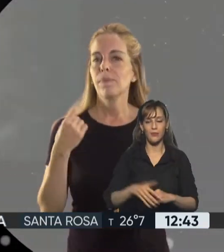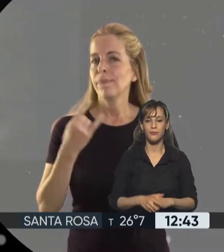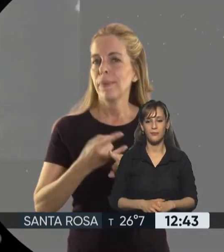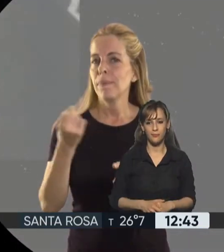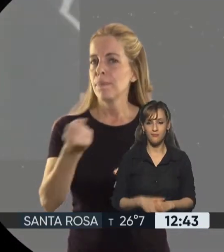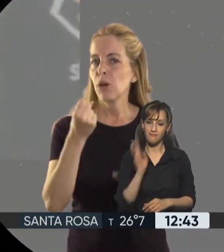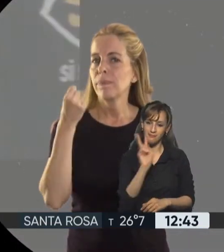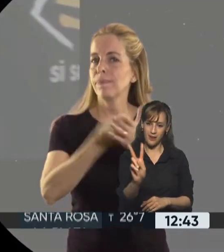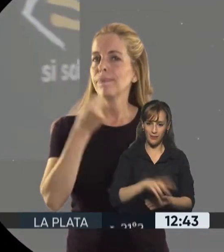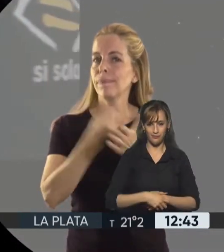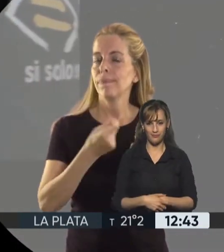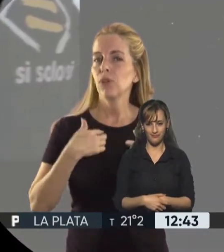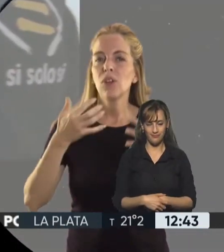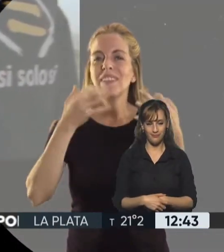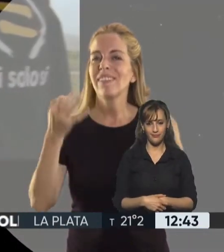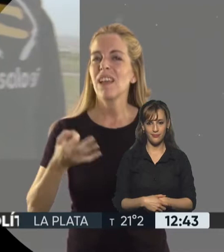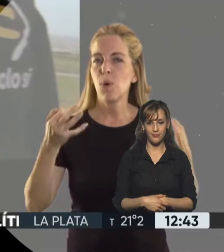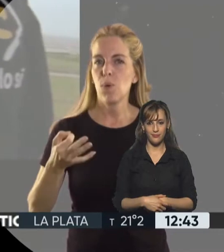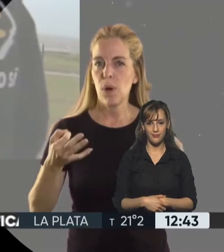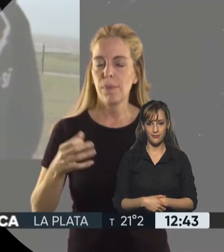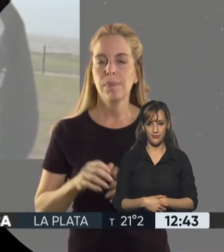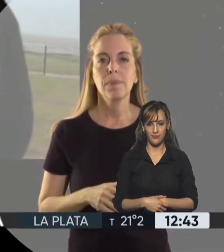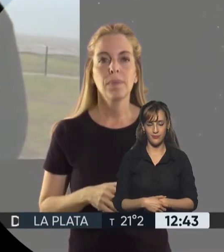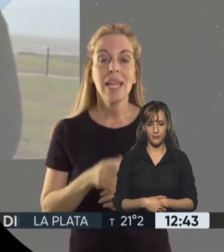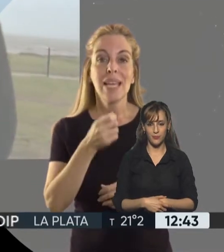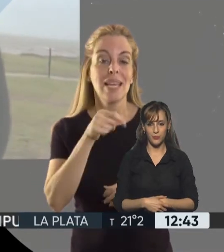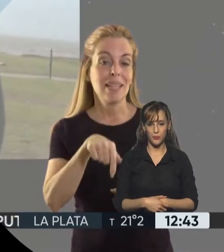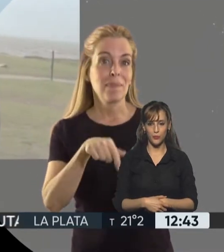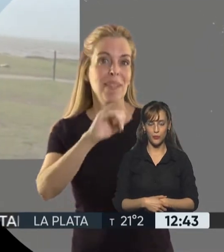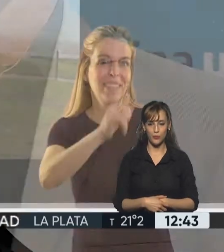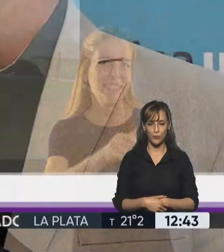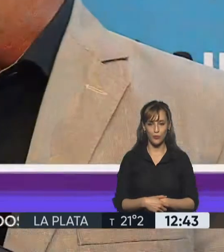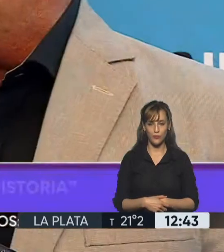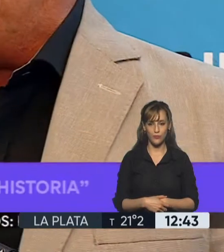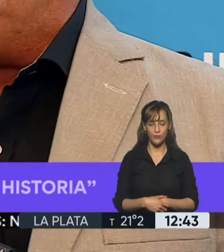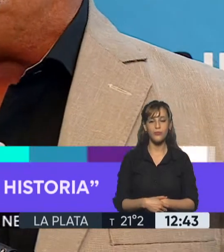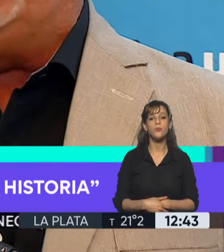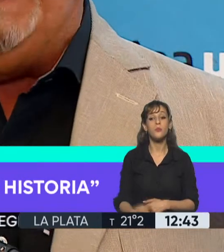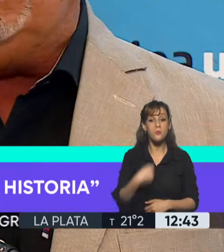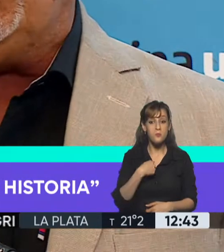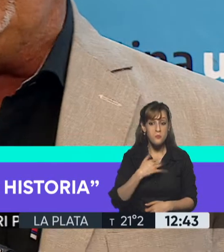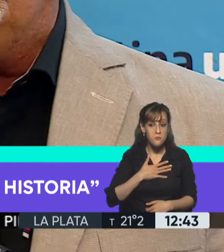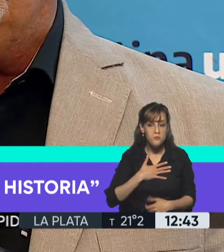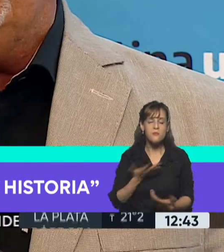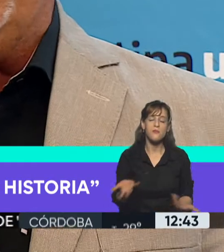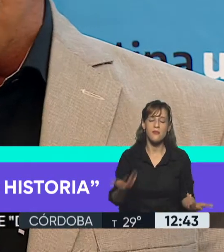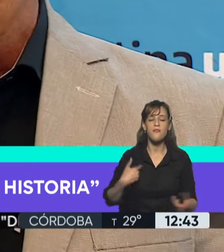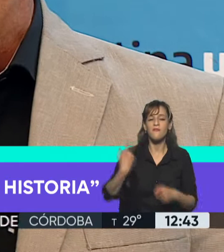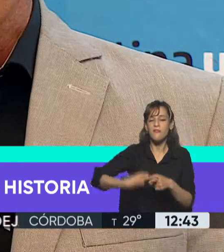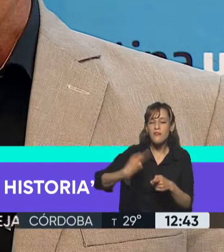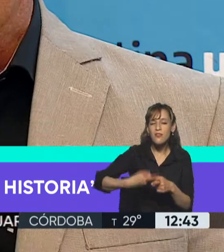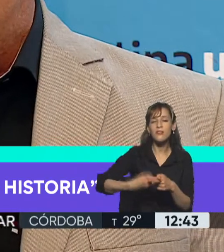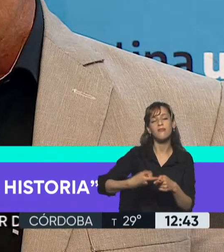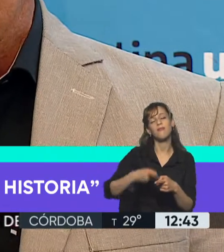Siempre hay que intentarlo, no tengo dudas. Para RTA lo que significa este evento es de